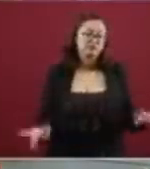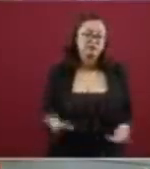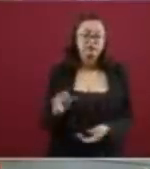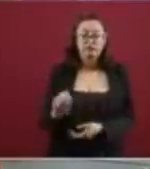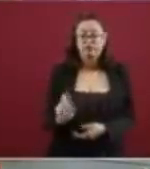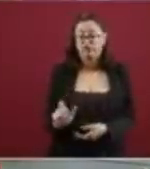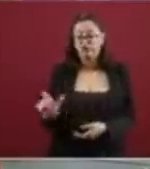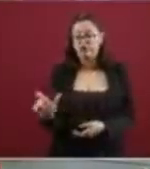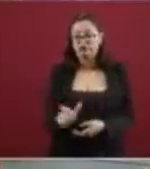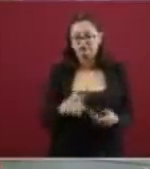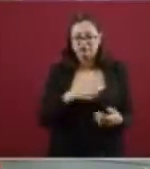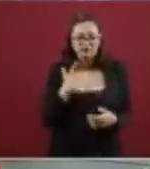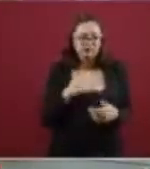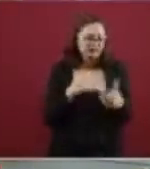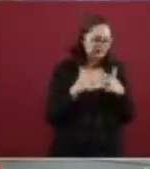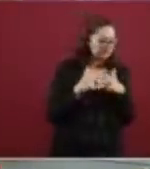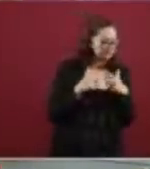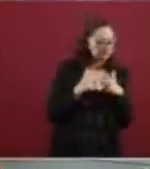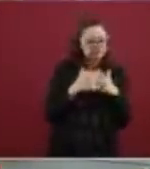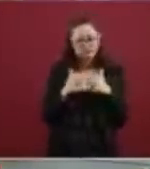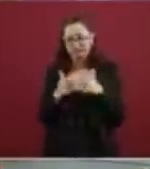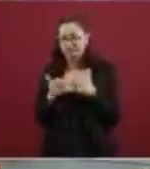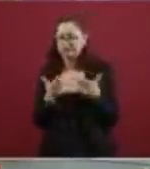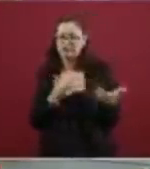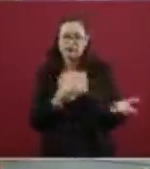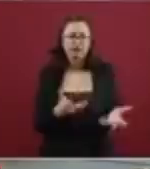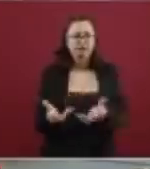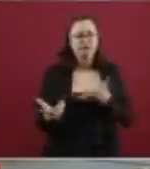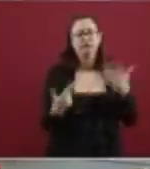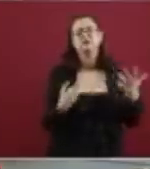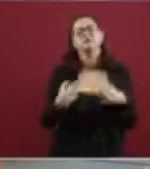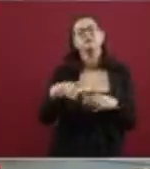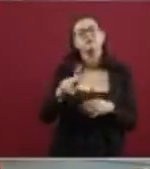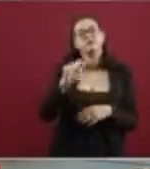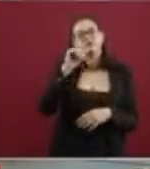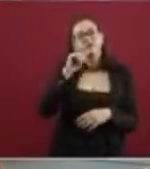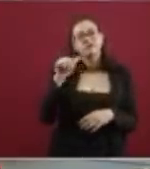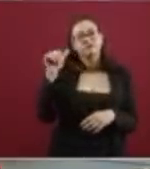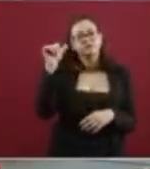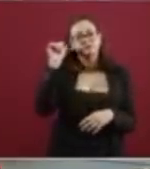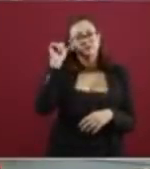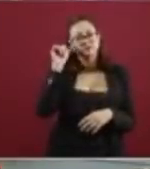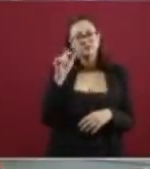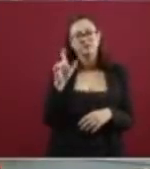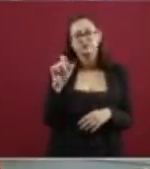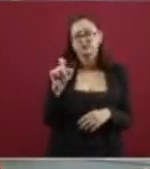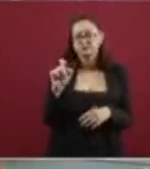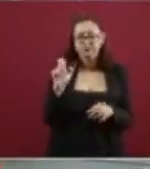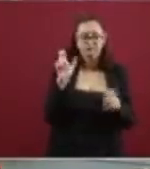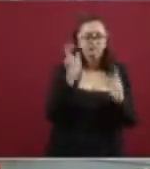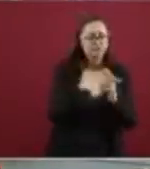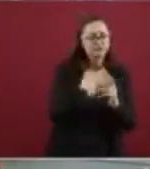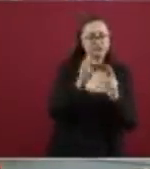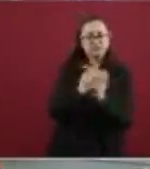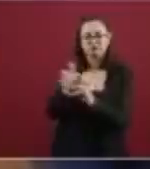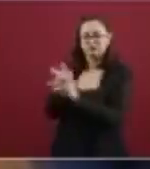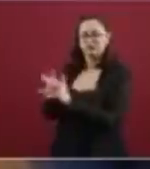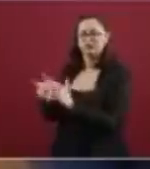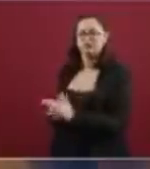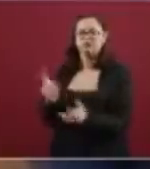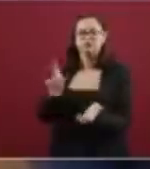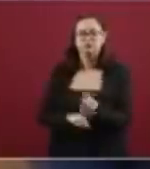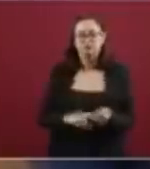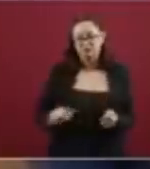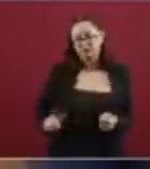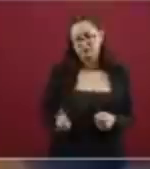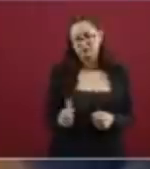nervioso. Pero ayer se registraron más de 20 ejecuciones en Guanajuato, antier